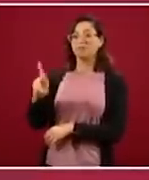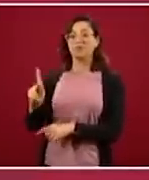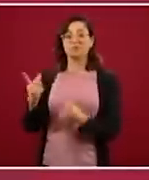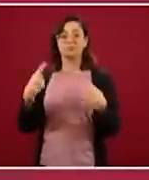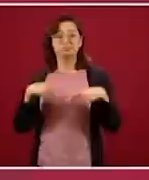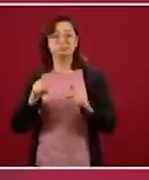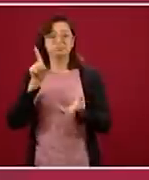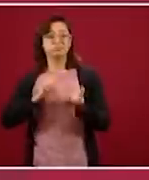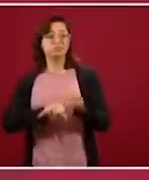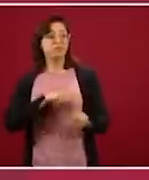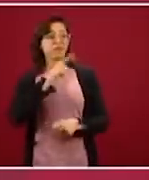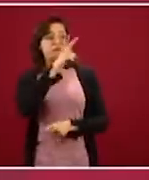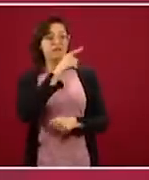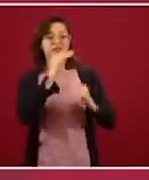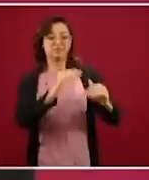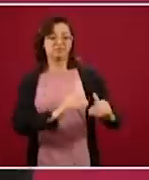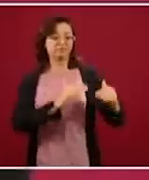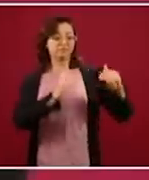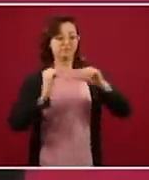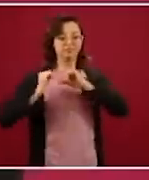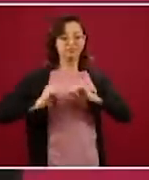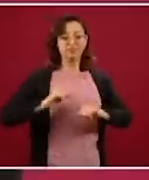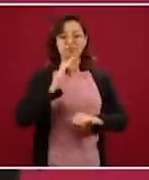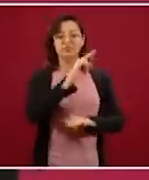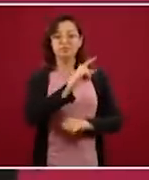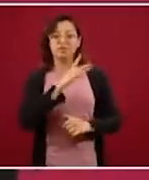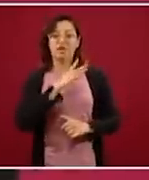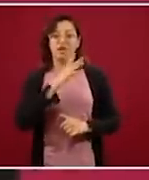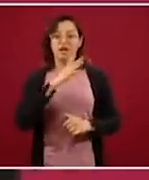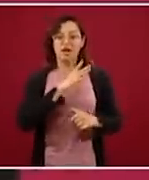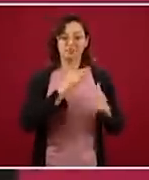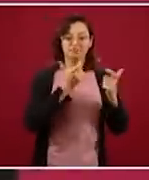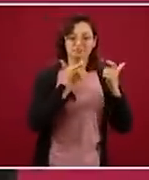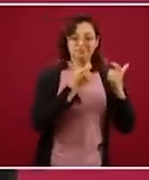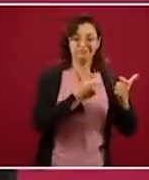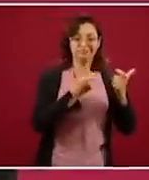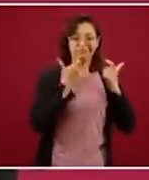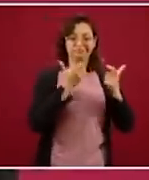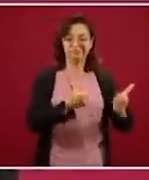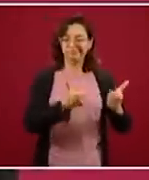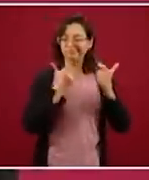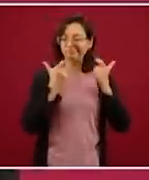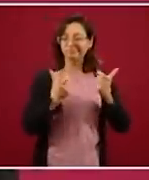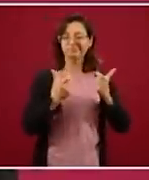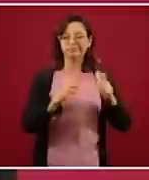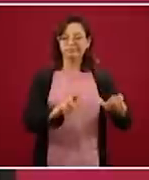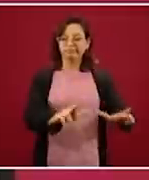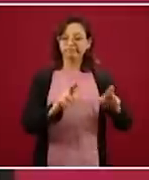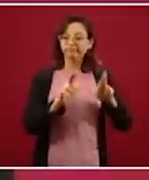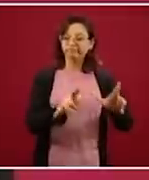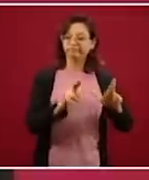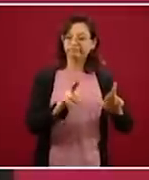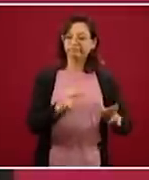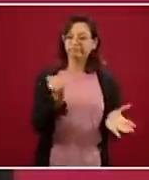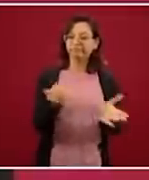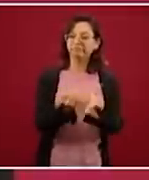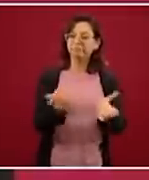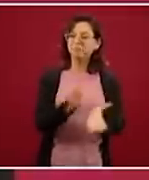acuerdos, para que los grandes no pagaran